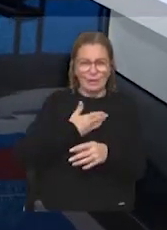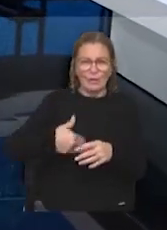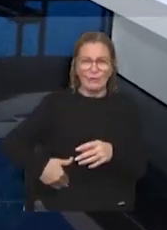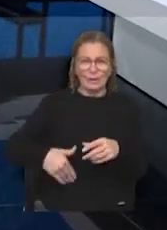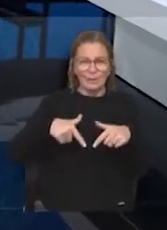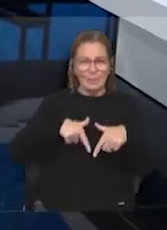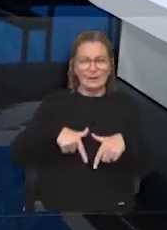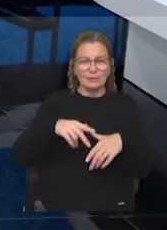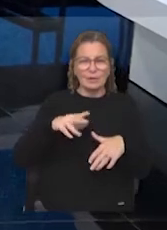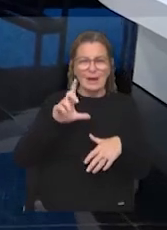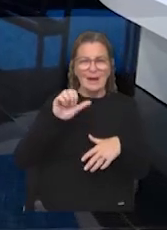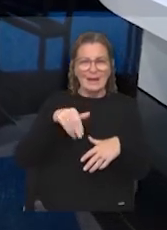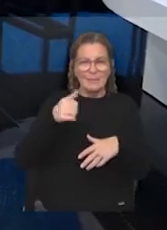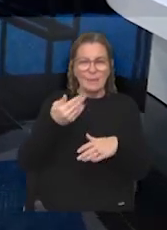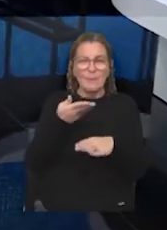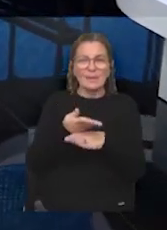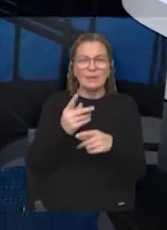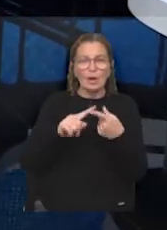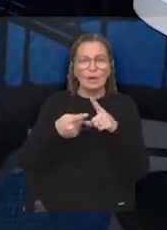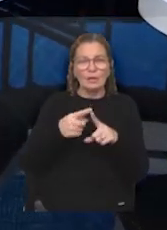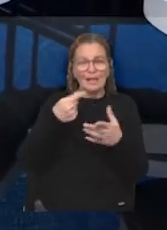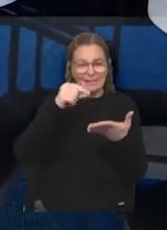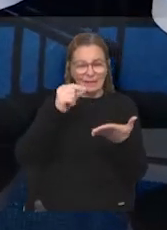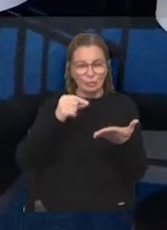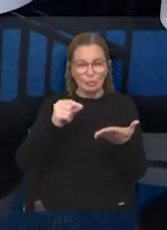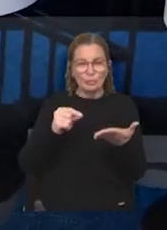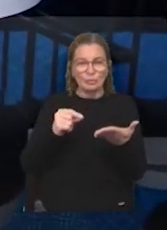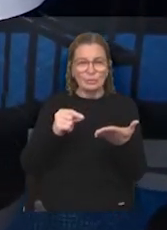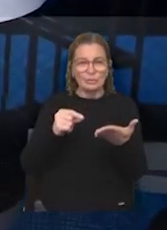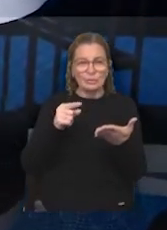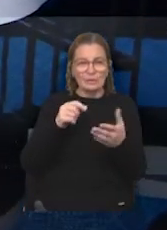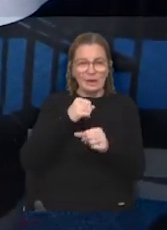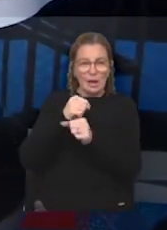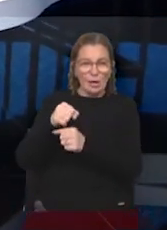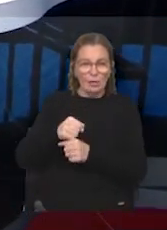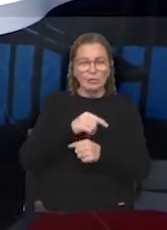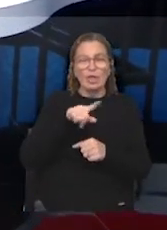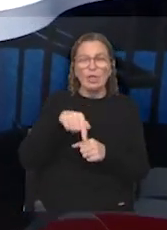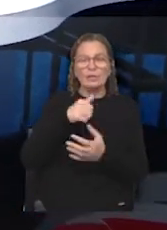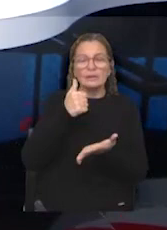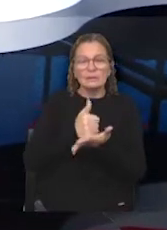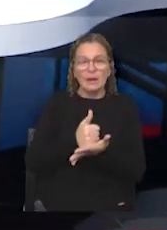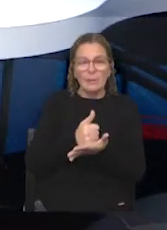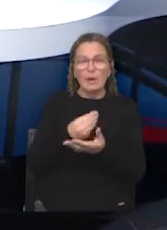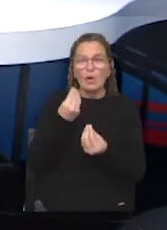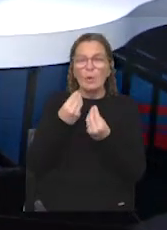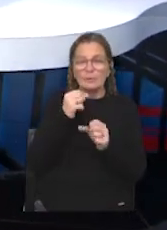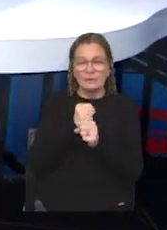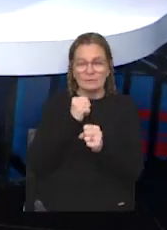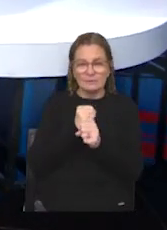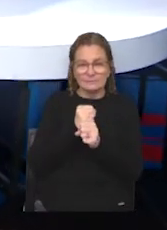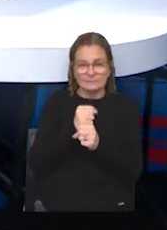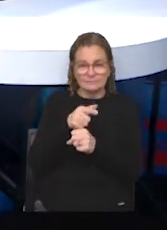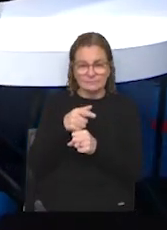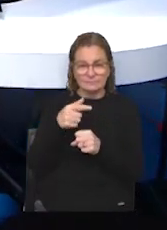ministro lema le había perdido pedido a la coordinadora que brindara datos concretos de las sollas dónde funcionaban cómo trabajaban Y